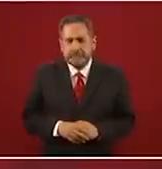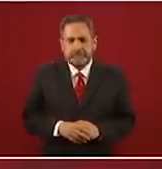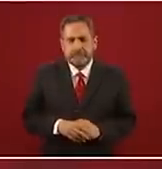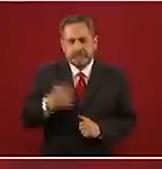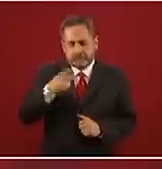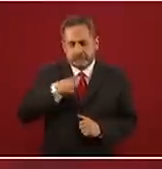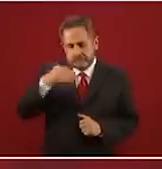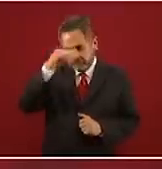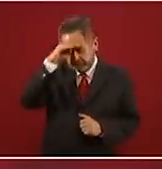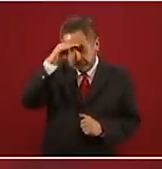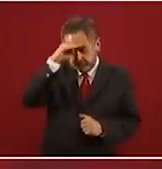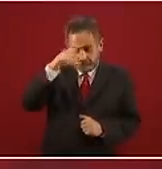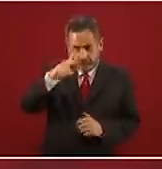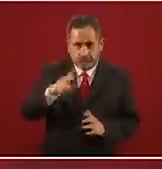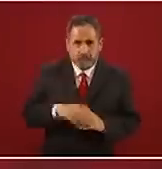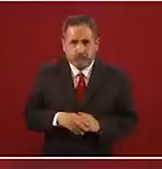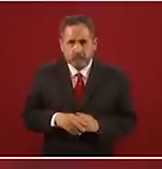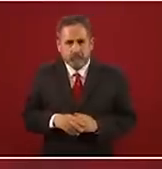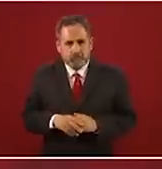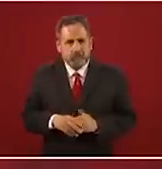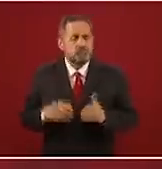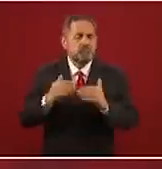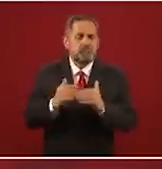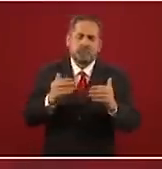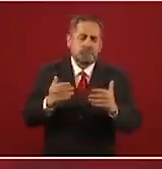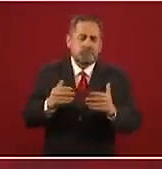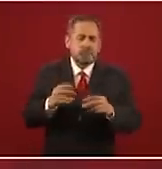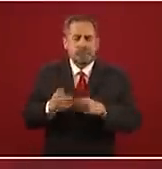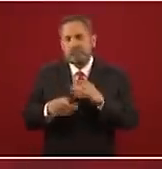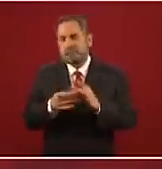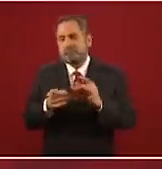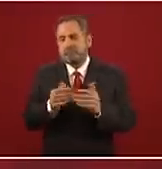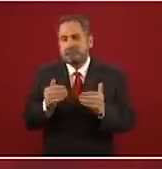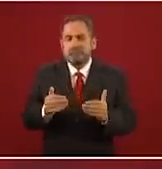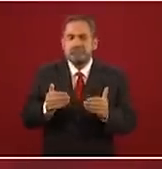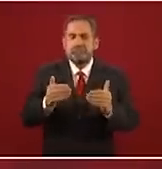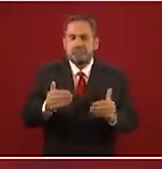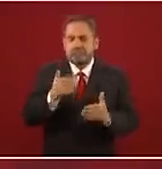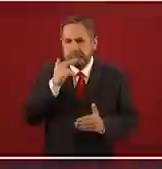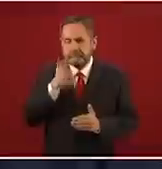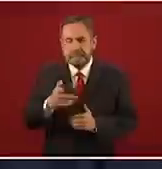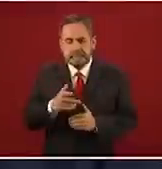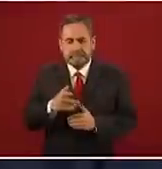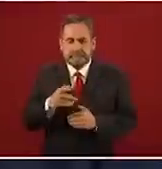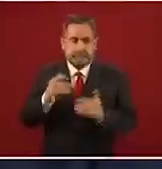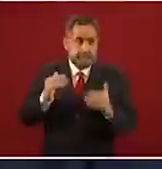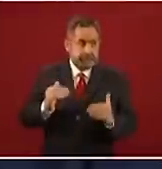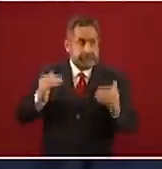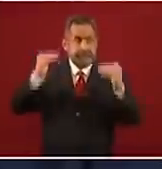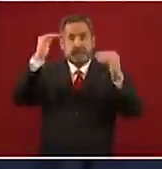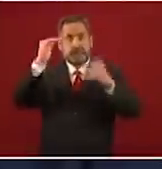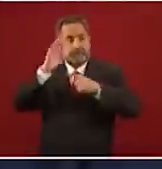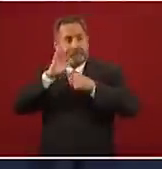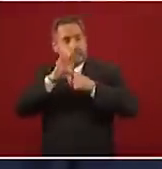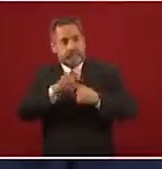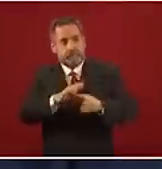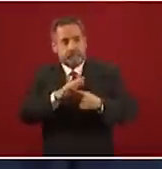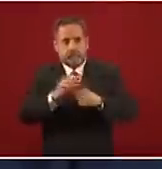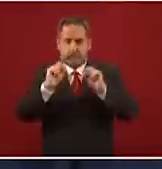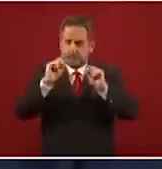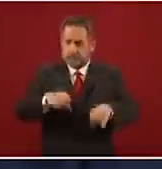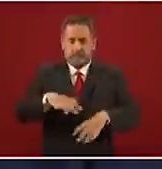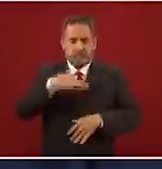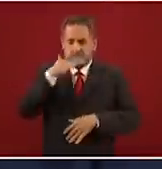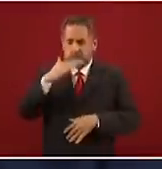yo pienso que ahora va a avanzar bastante si se da el ejemplo de no permitir la